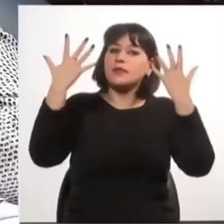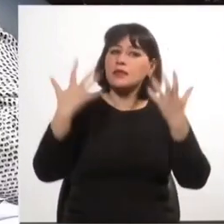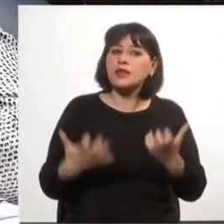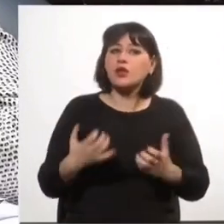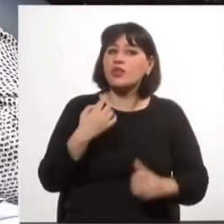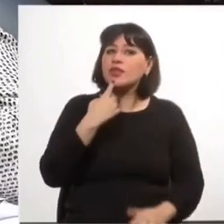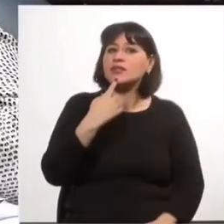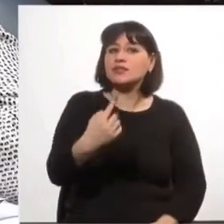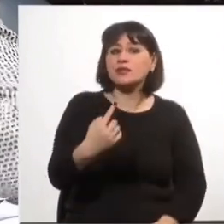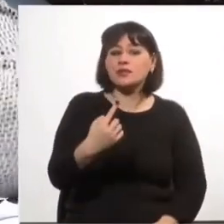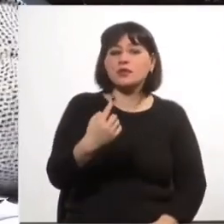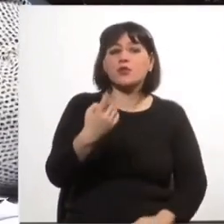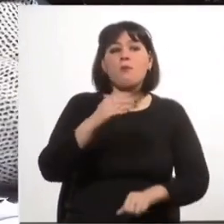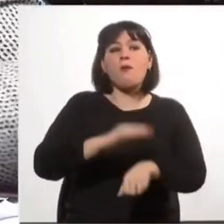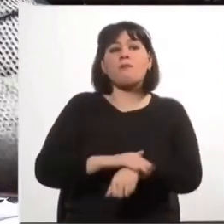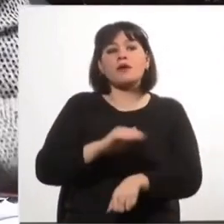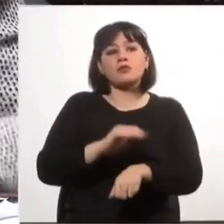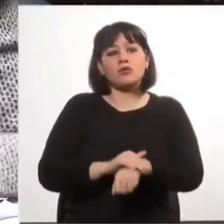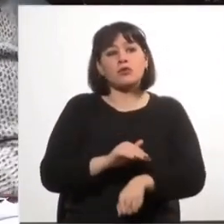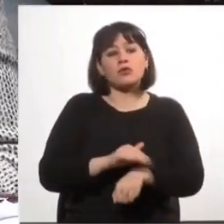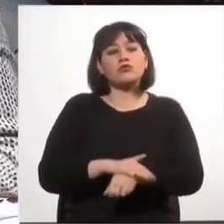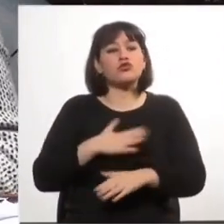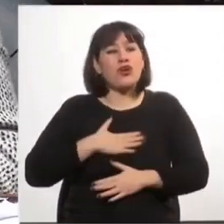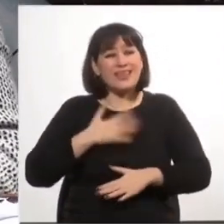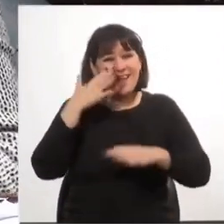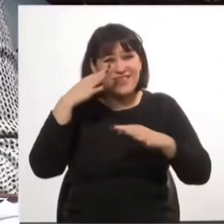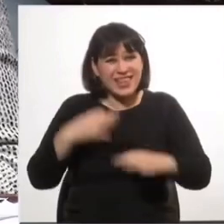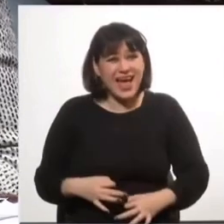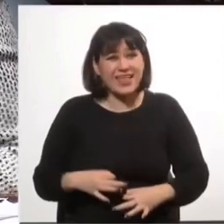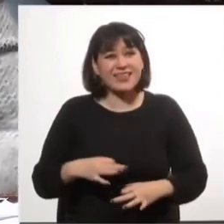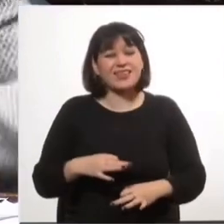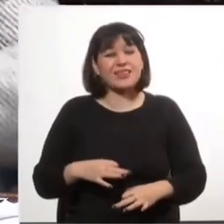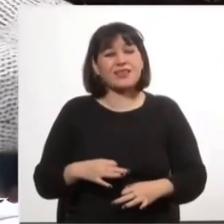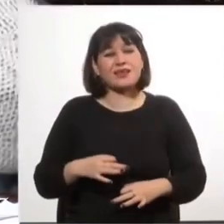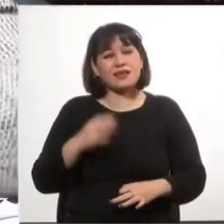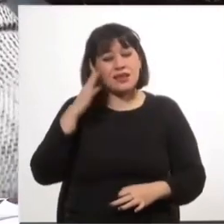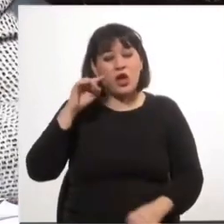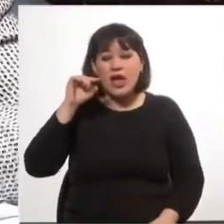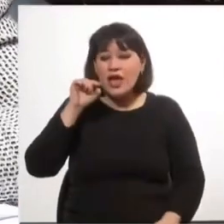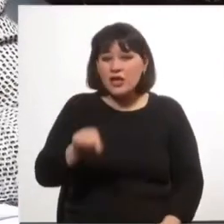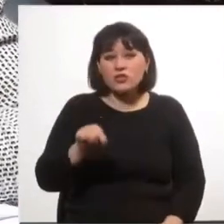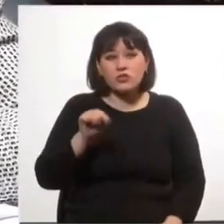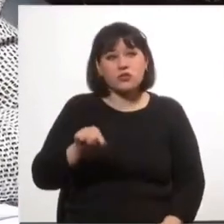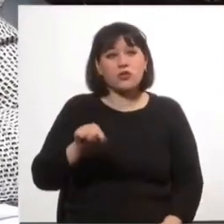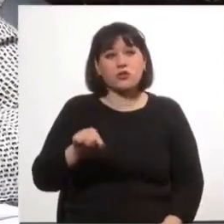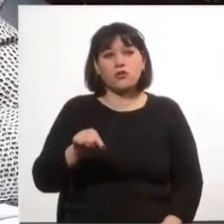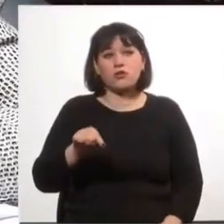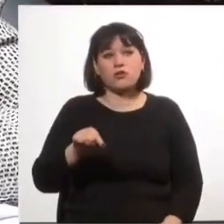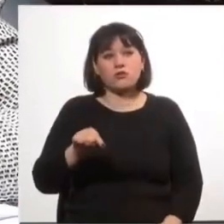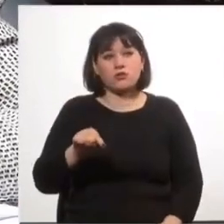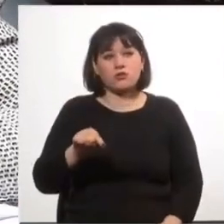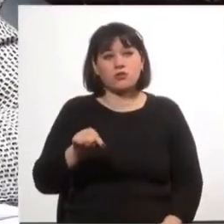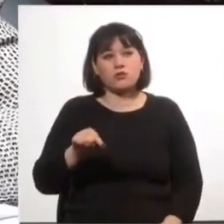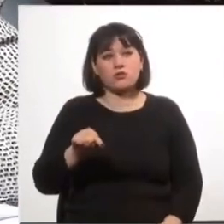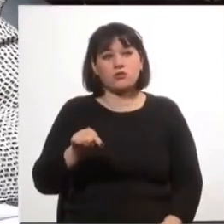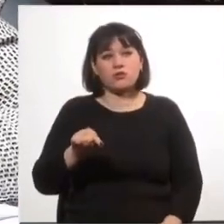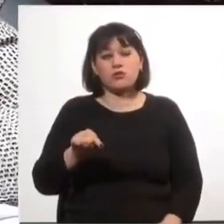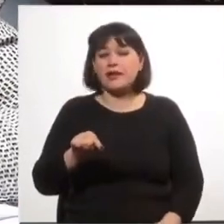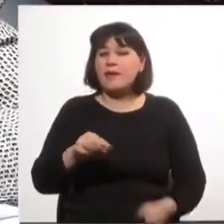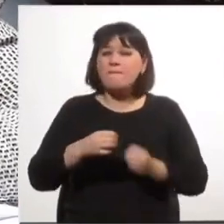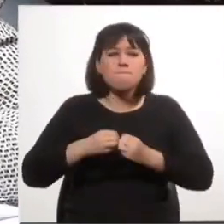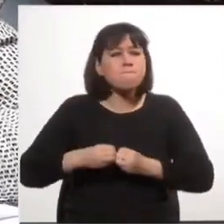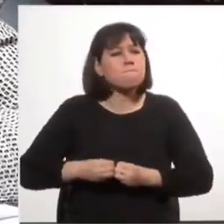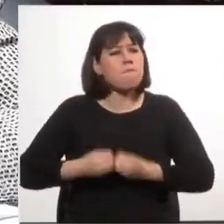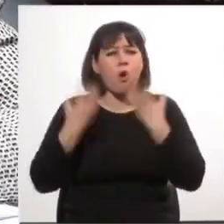decir que en algún momento yo realmente creo que este hecho es un hecho lo suficientemente